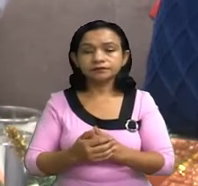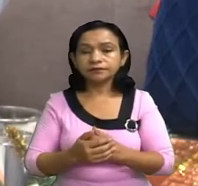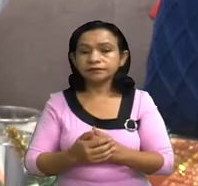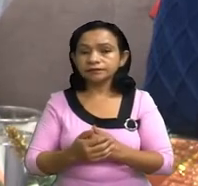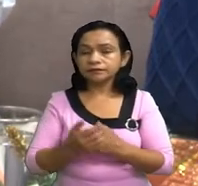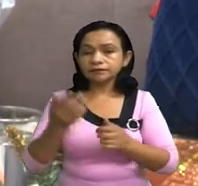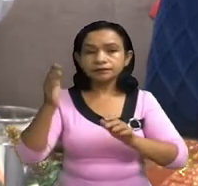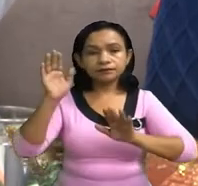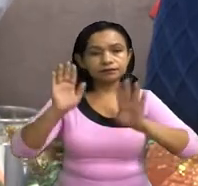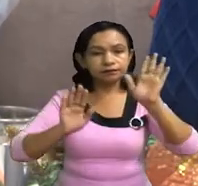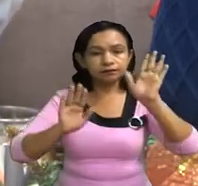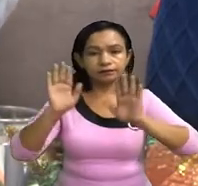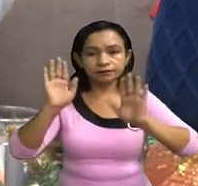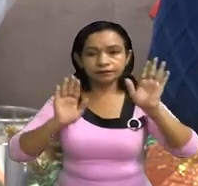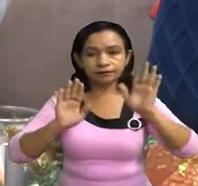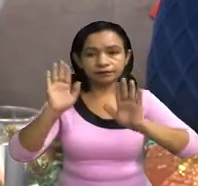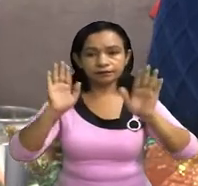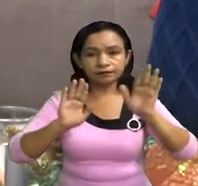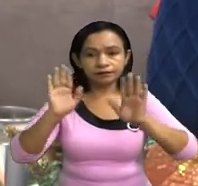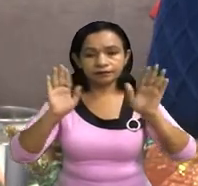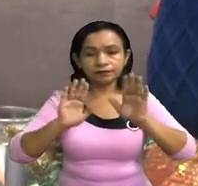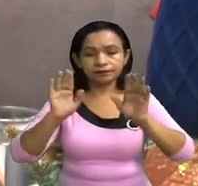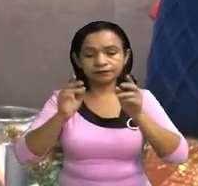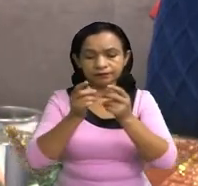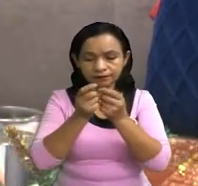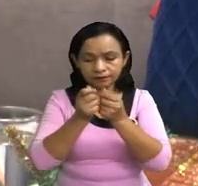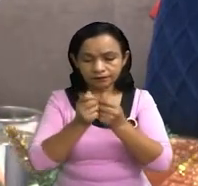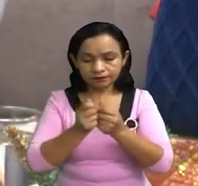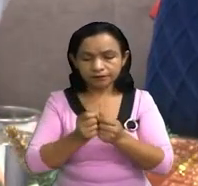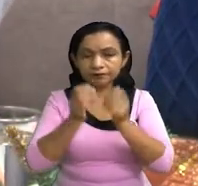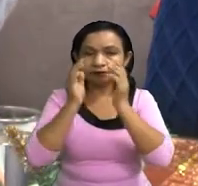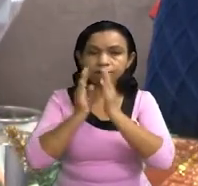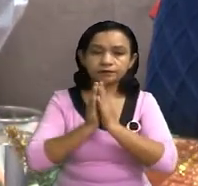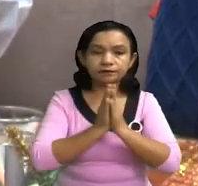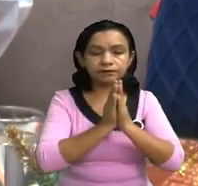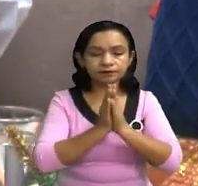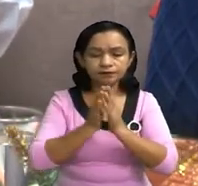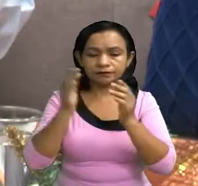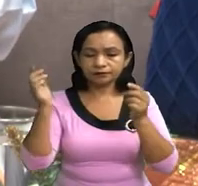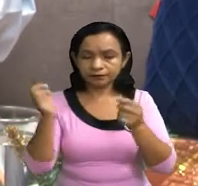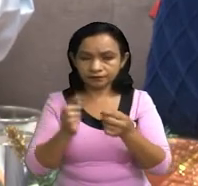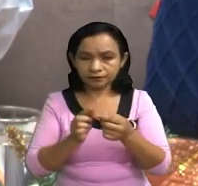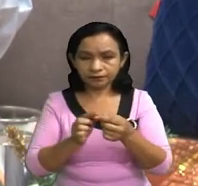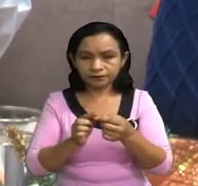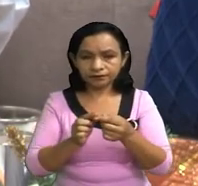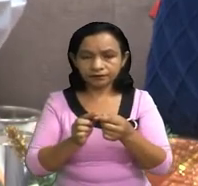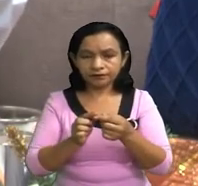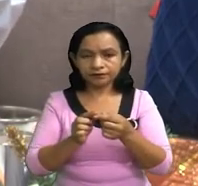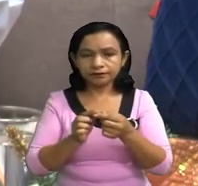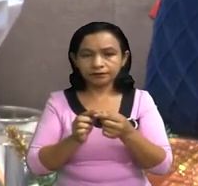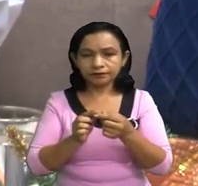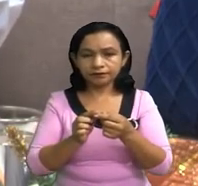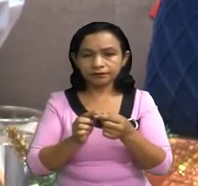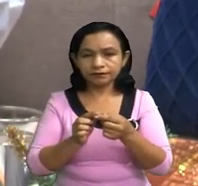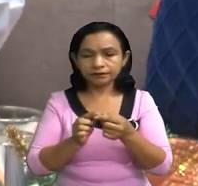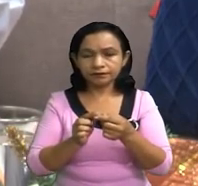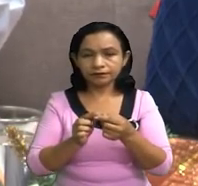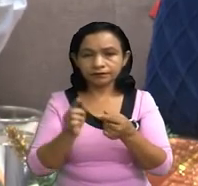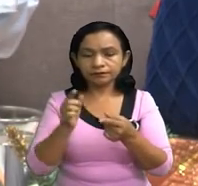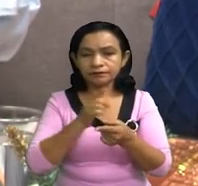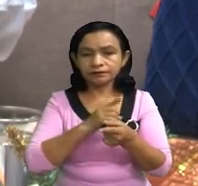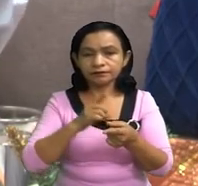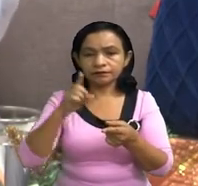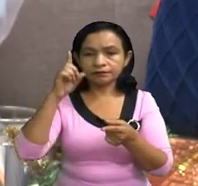Nosotros participamos en el Santo Rosario a la Virgen, participamos en la coronilla del Dios de